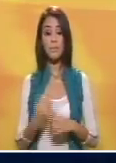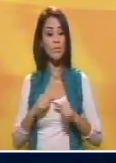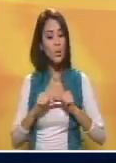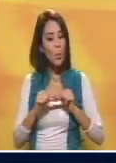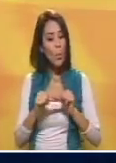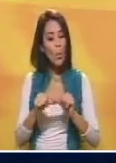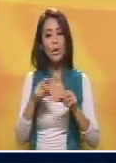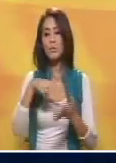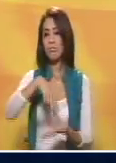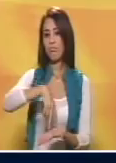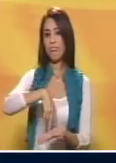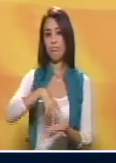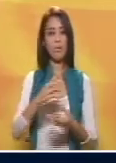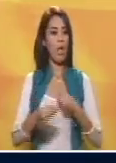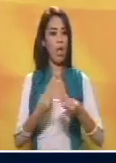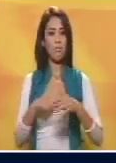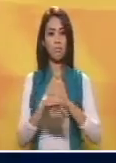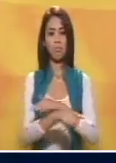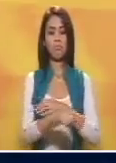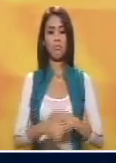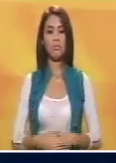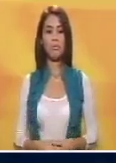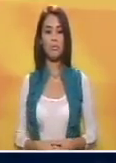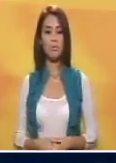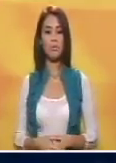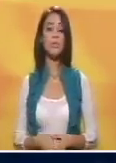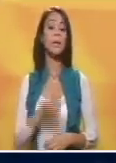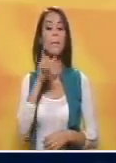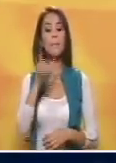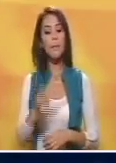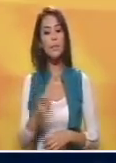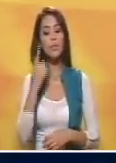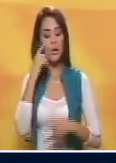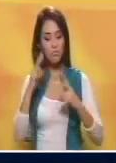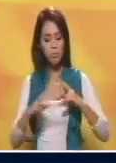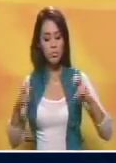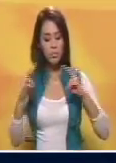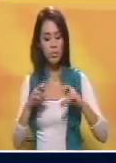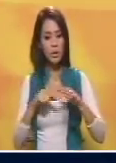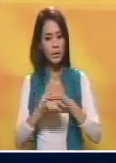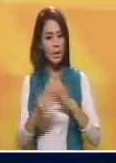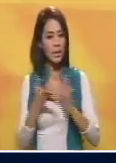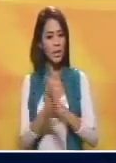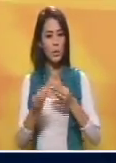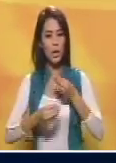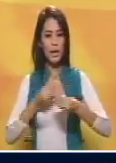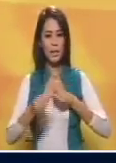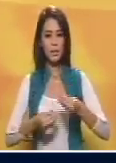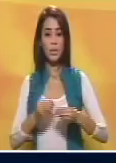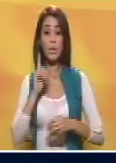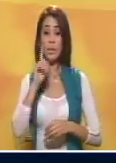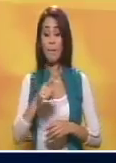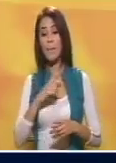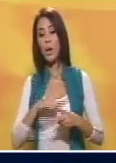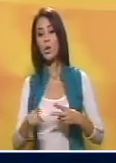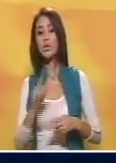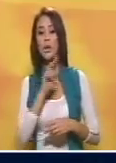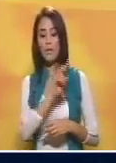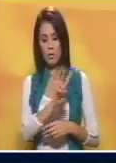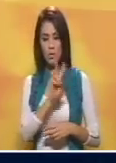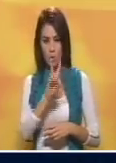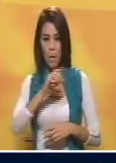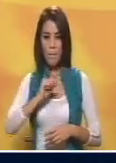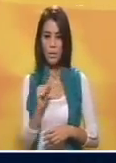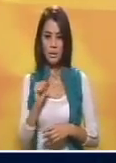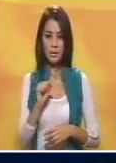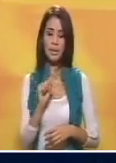permanecido allí parado, sin acceder. Peterson se encuentra bajo investigación interna sobre su actuación, así como otros 2 agentes,